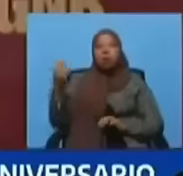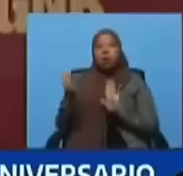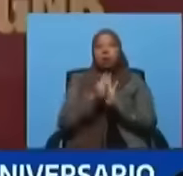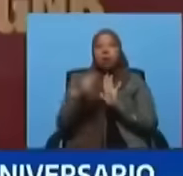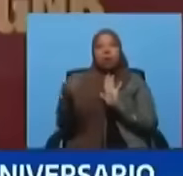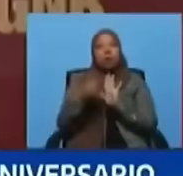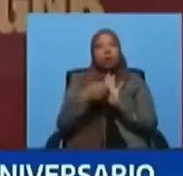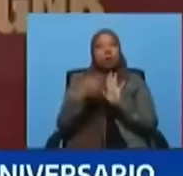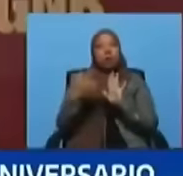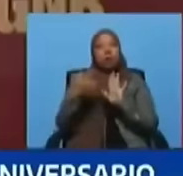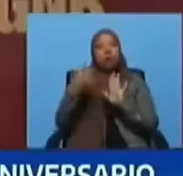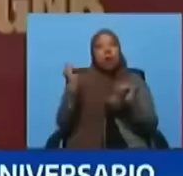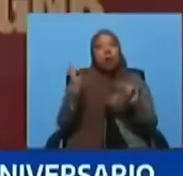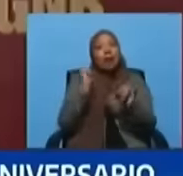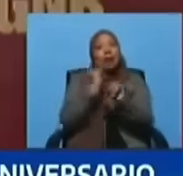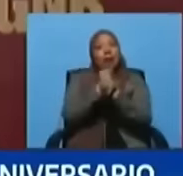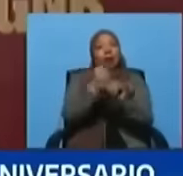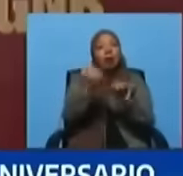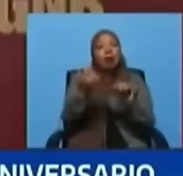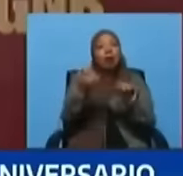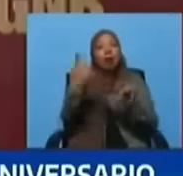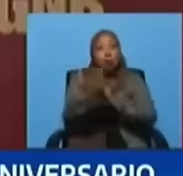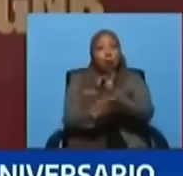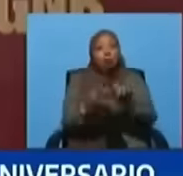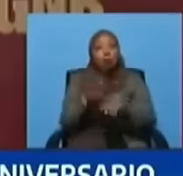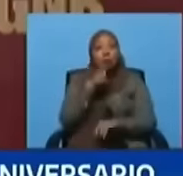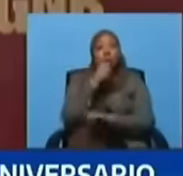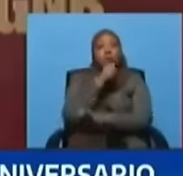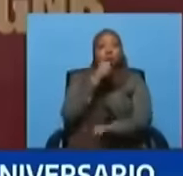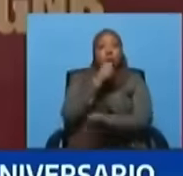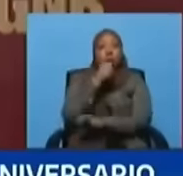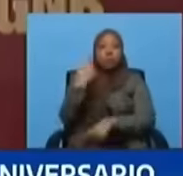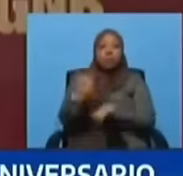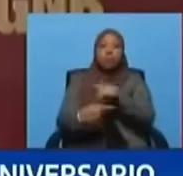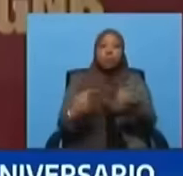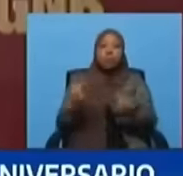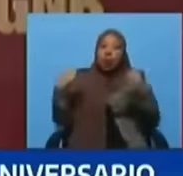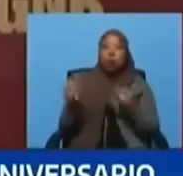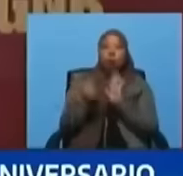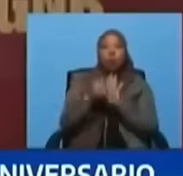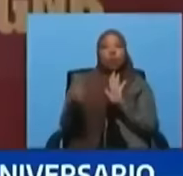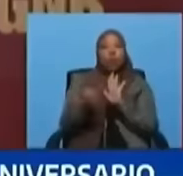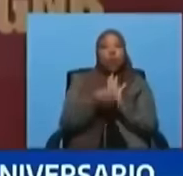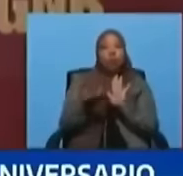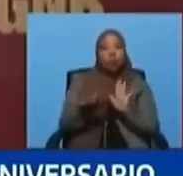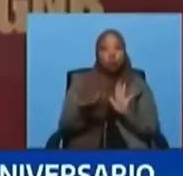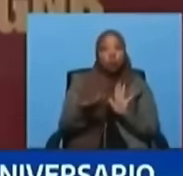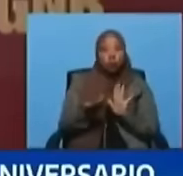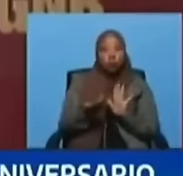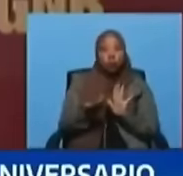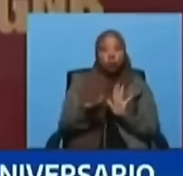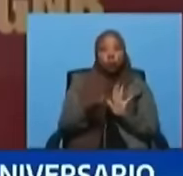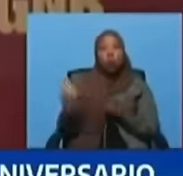Maduro así lo ha anunciado hace un par de minutos y bueno ahora también es está anunciando